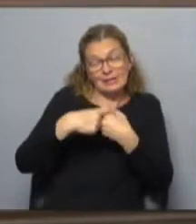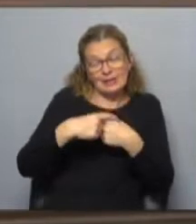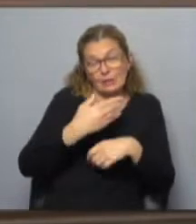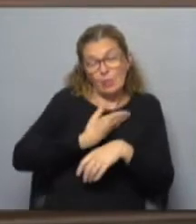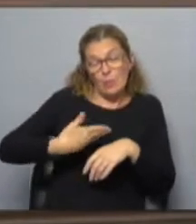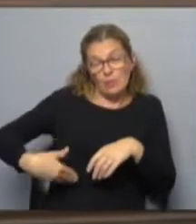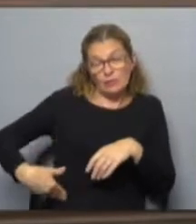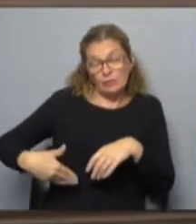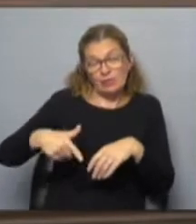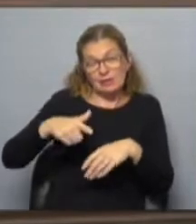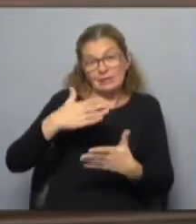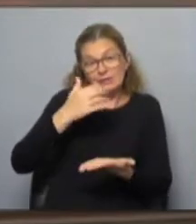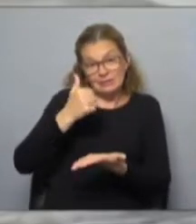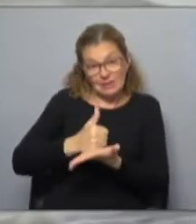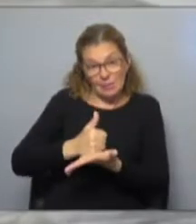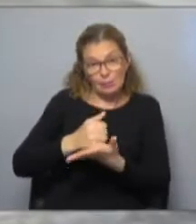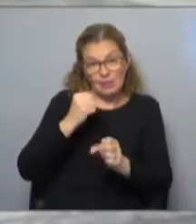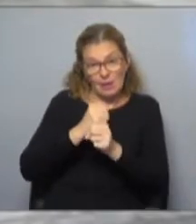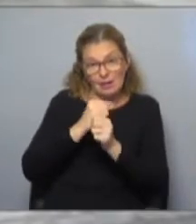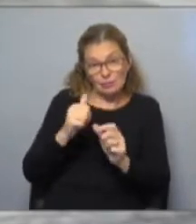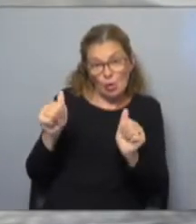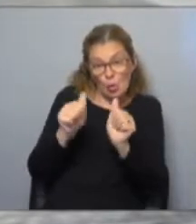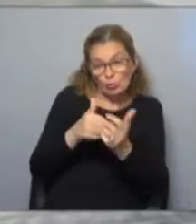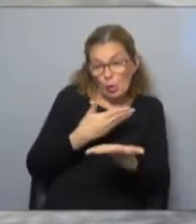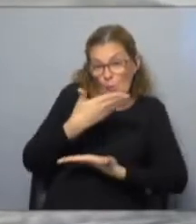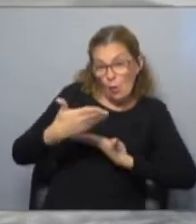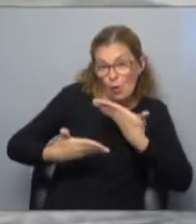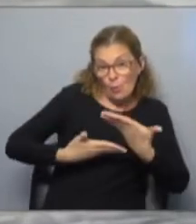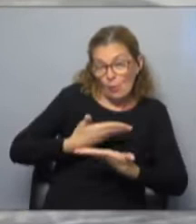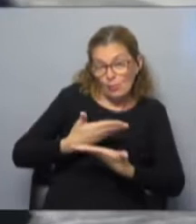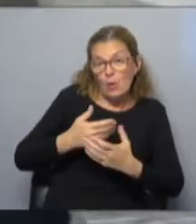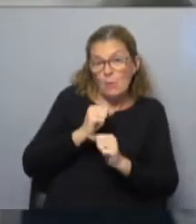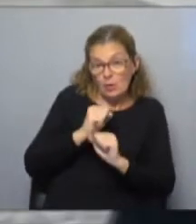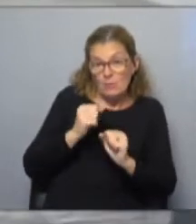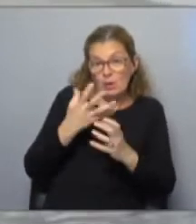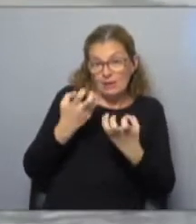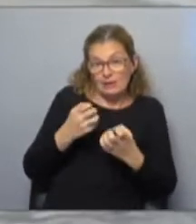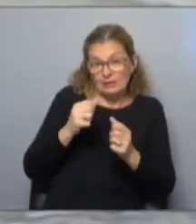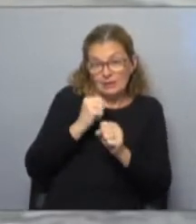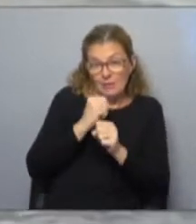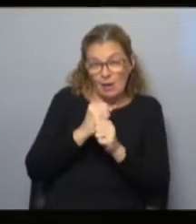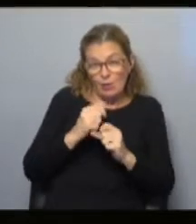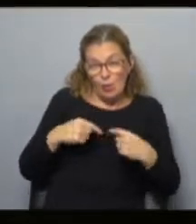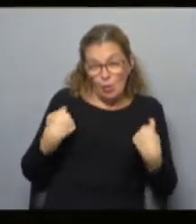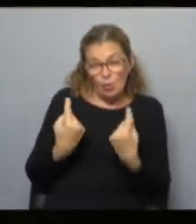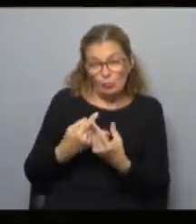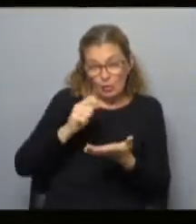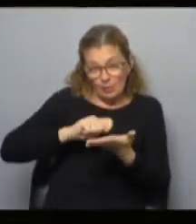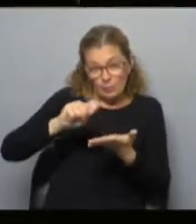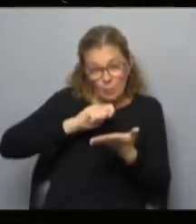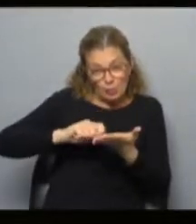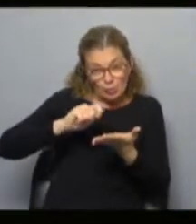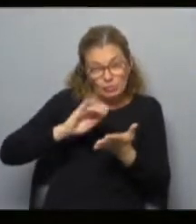docentes, que estamos en territorio, que estamos trabajando allí también con las comunidades, y que creemos que se puede hacer un trabajo conjunto a lo que tomó nota y